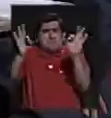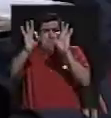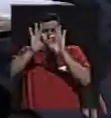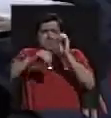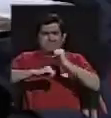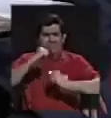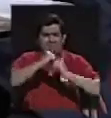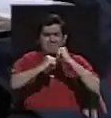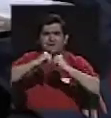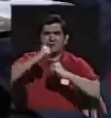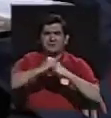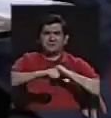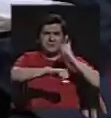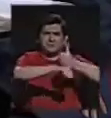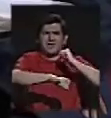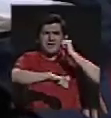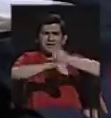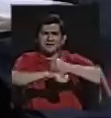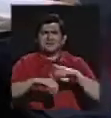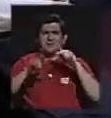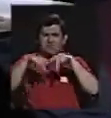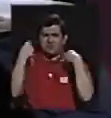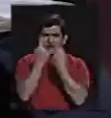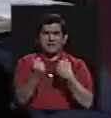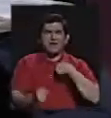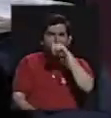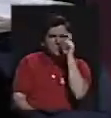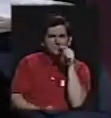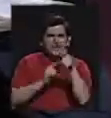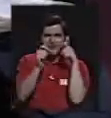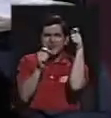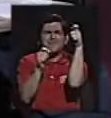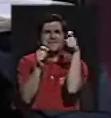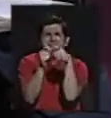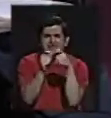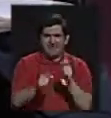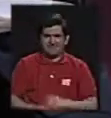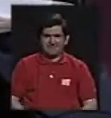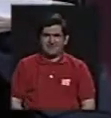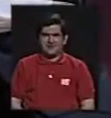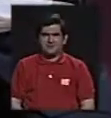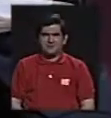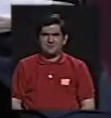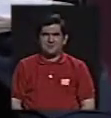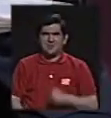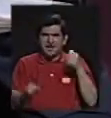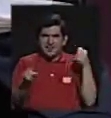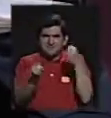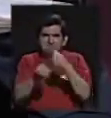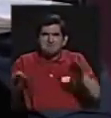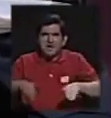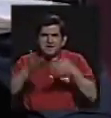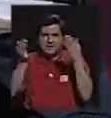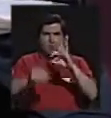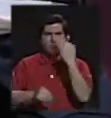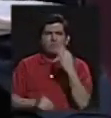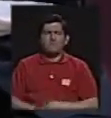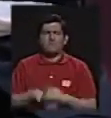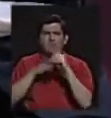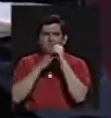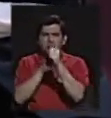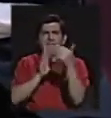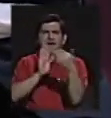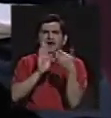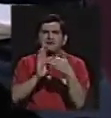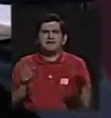para estructurar y para implantar el partido. Precisamente lo que le iba a consultar era eso, ¿cómo impacta, digamos, ese estilo de liderazgo? ¿Por qué